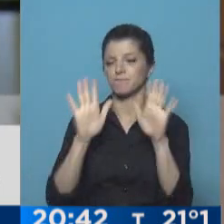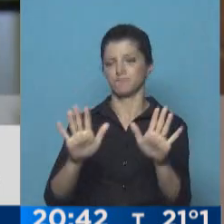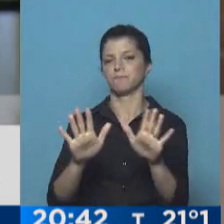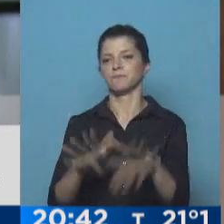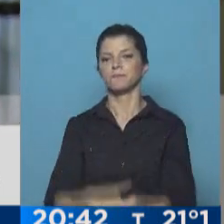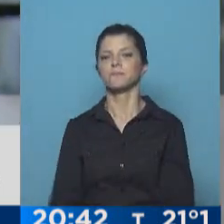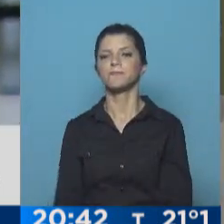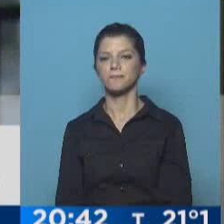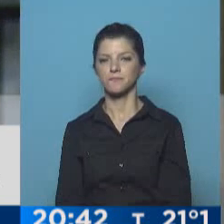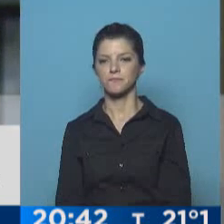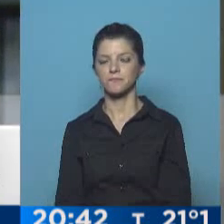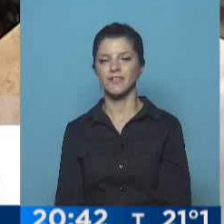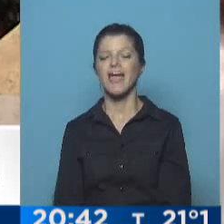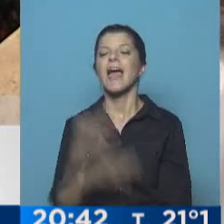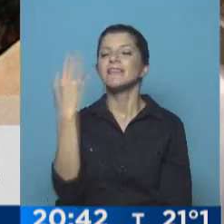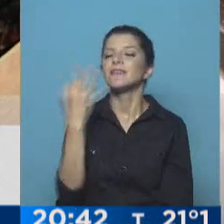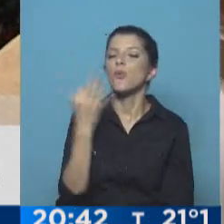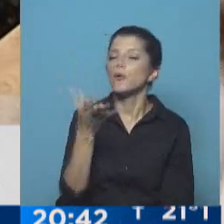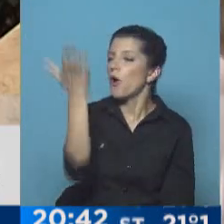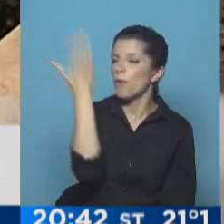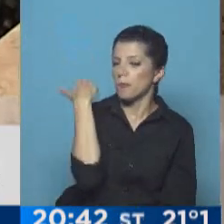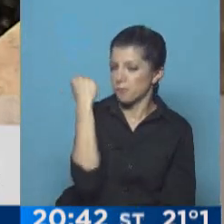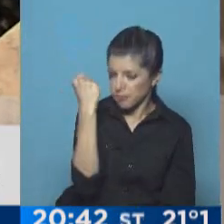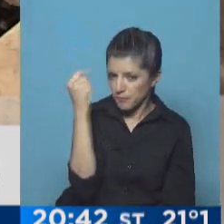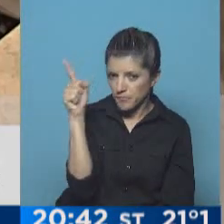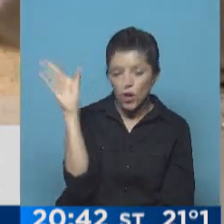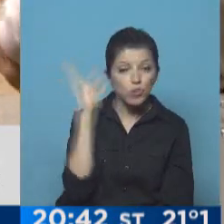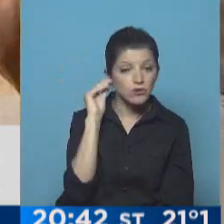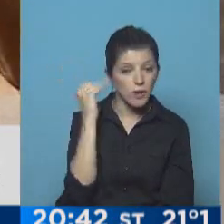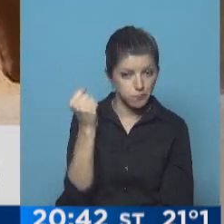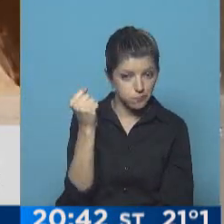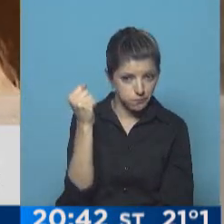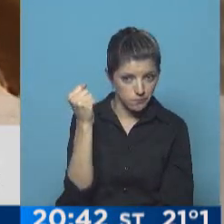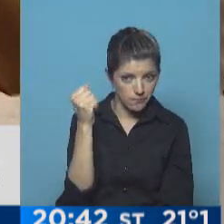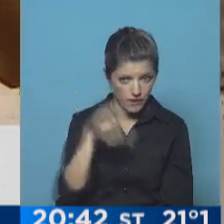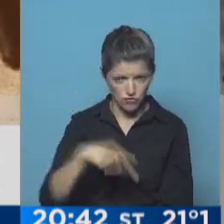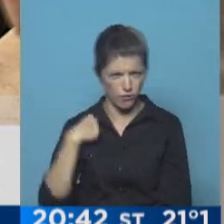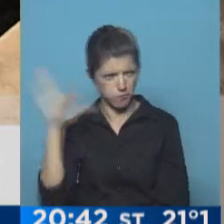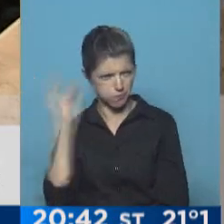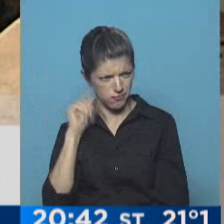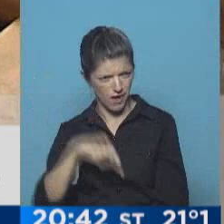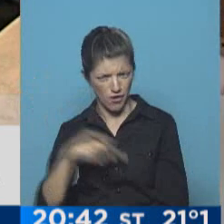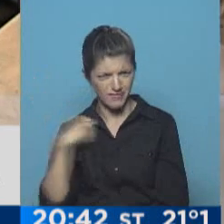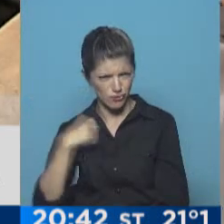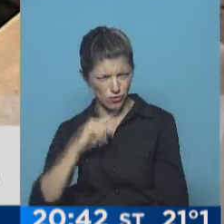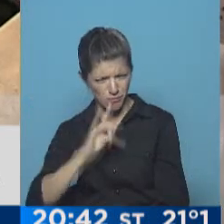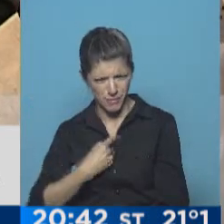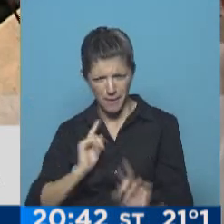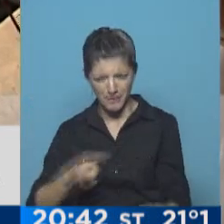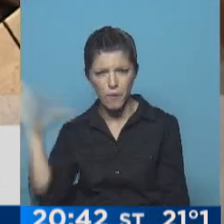bien me habrán escuchado me habrán escuchado ahora sí me escucho ahora tengo retorno me